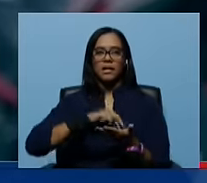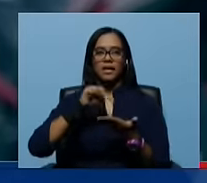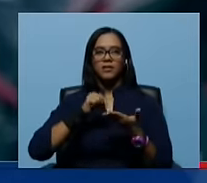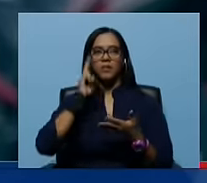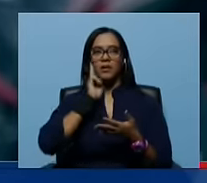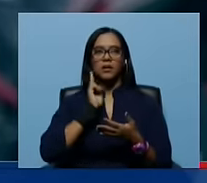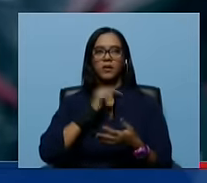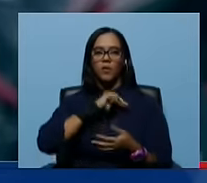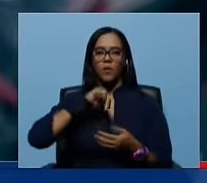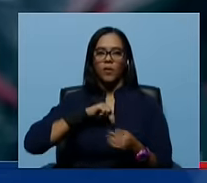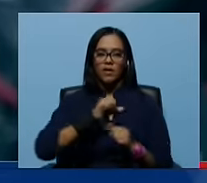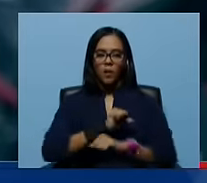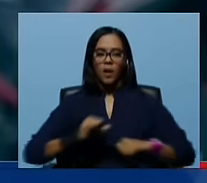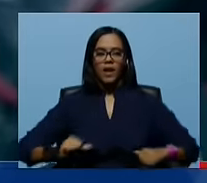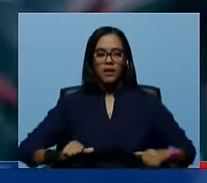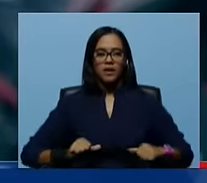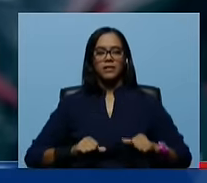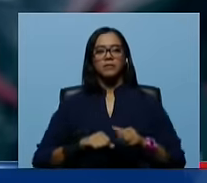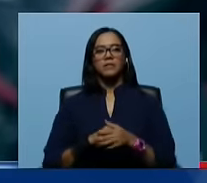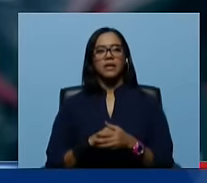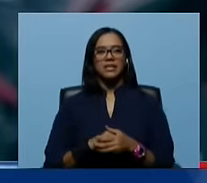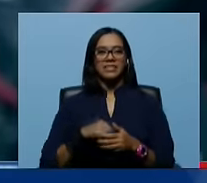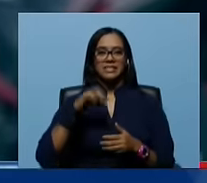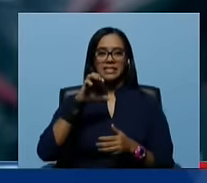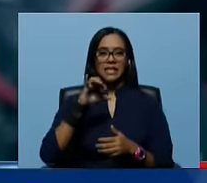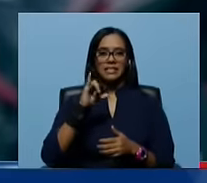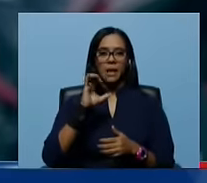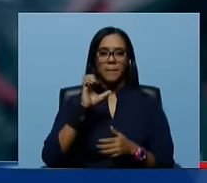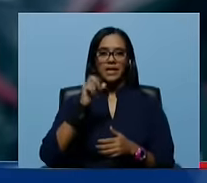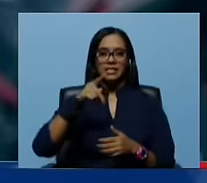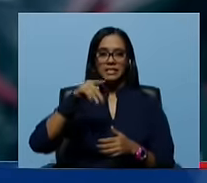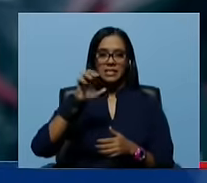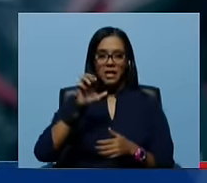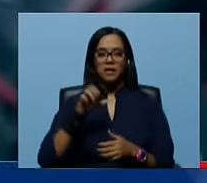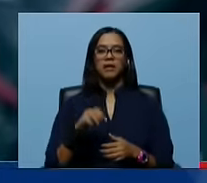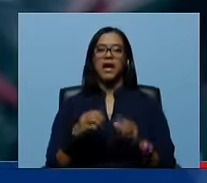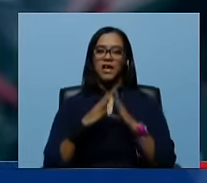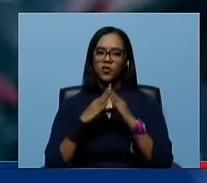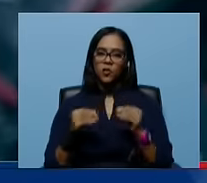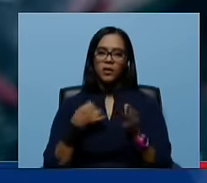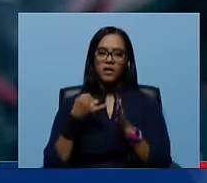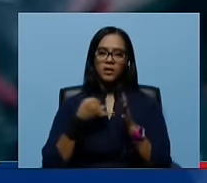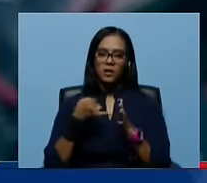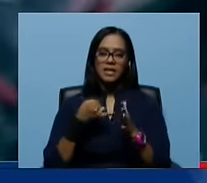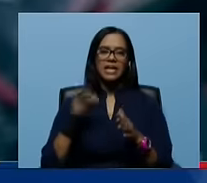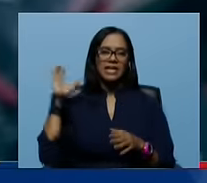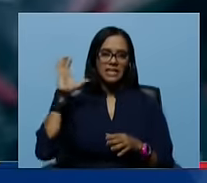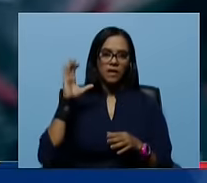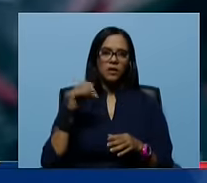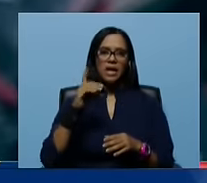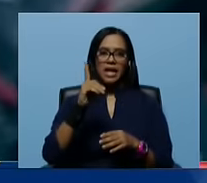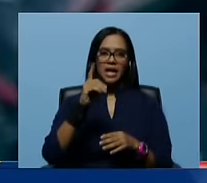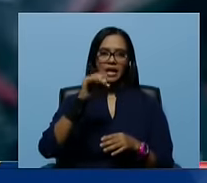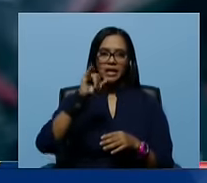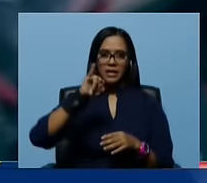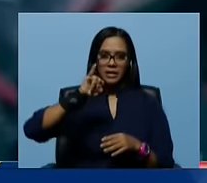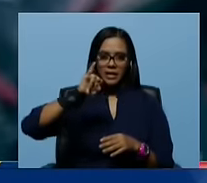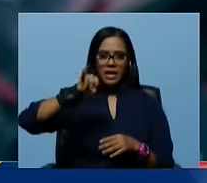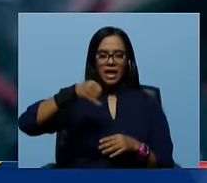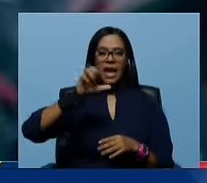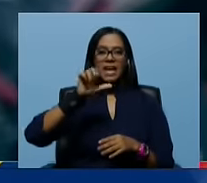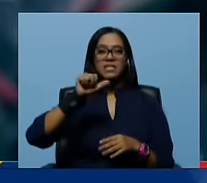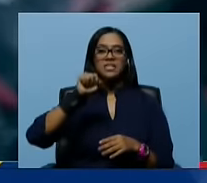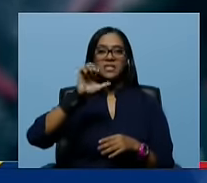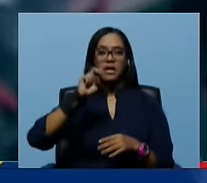nuestra Guardia Nacional Bolivariana, CICPC, a todos los organismos del Estado, a la DIGESIN, nuestra